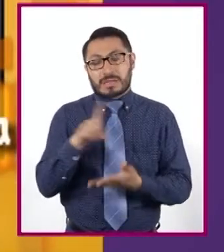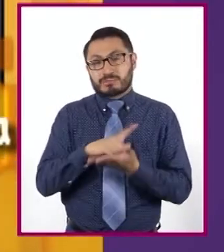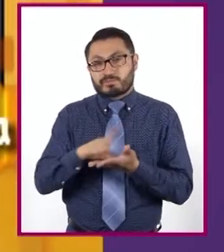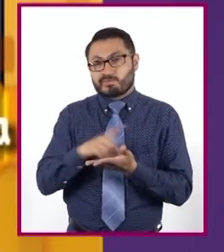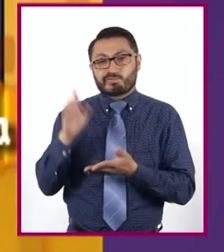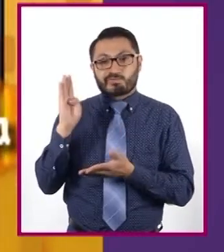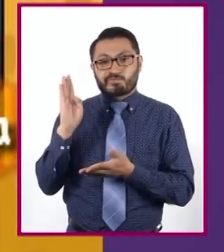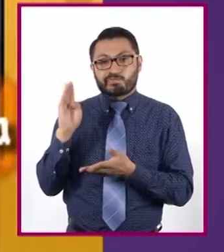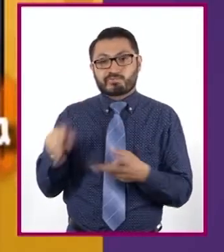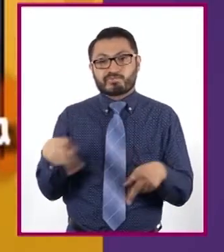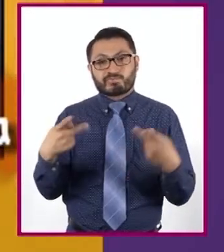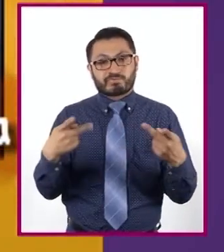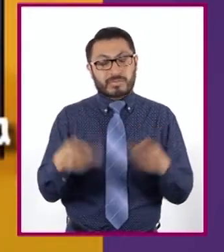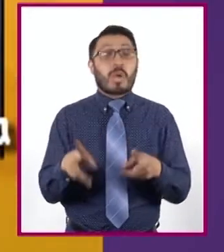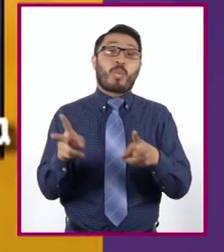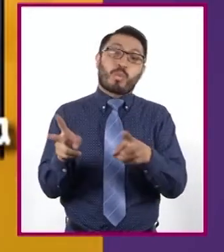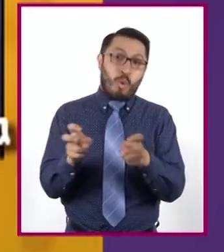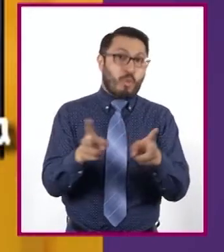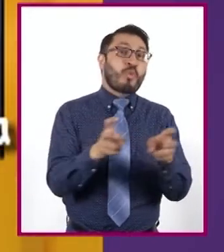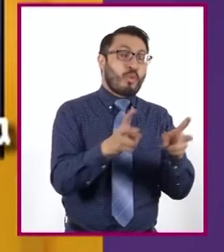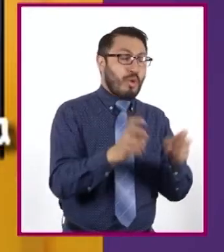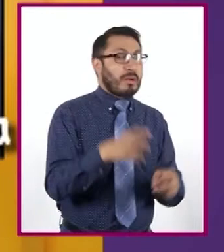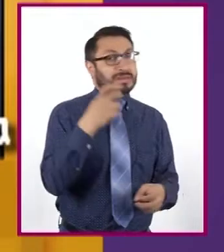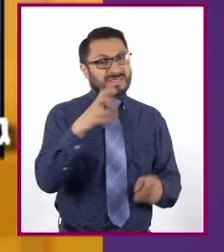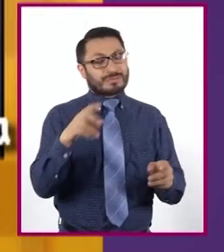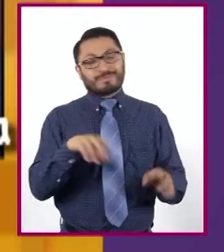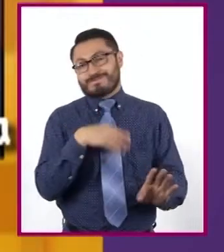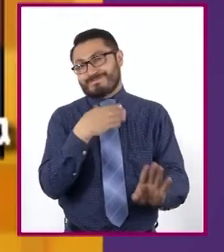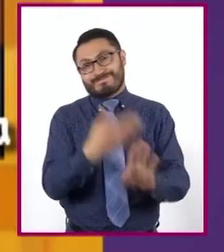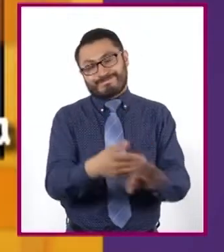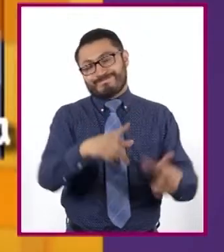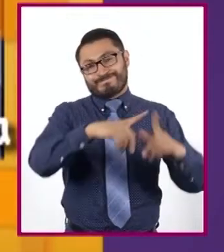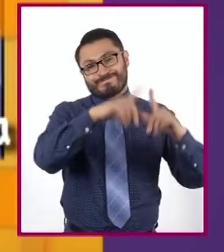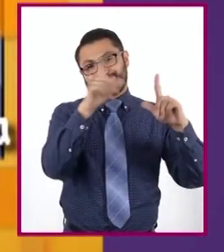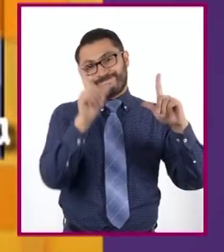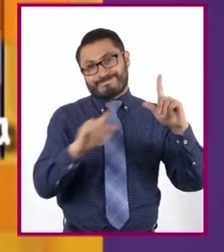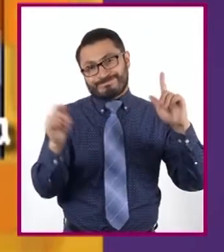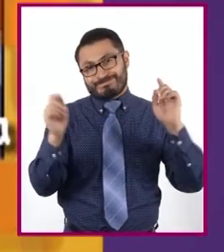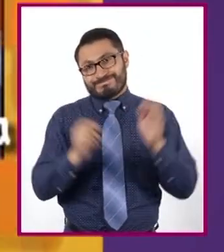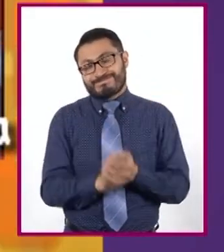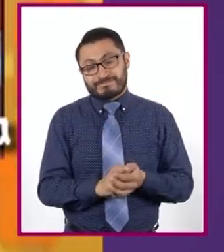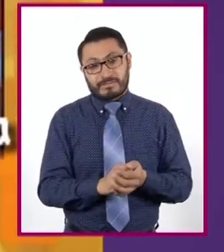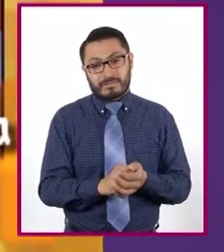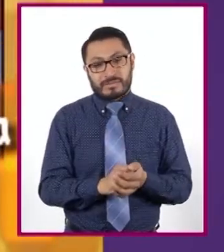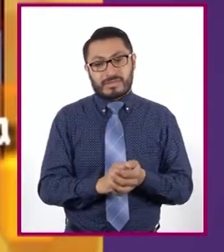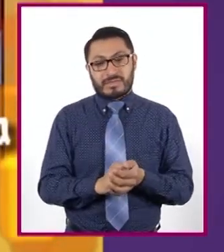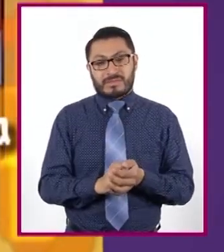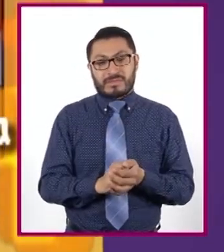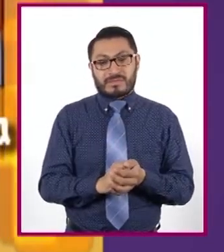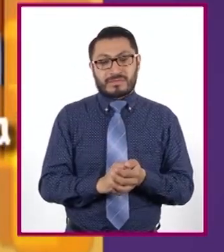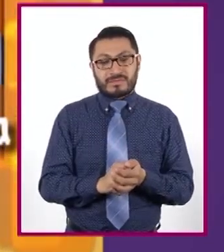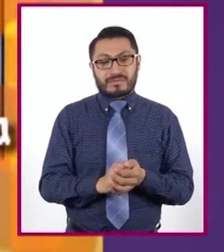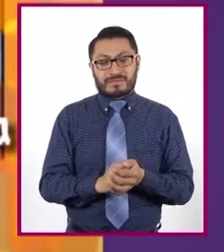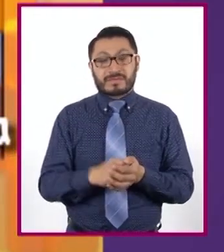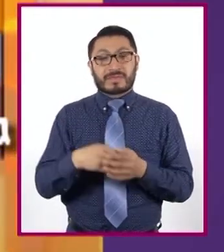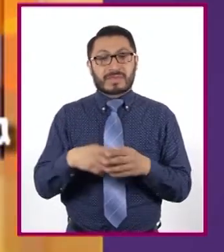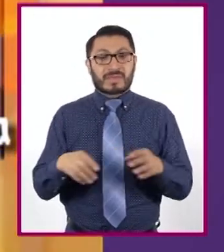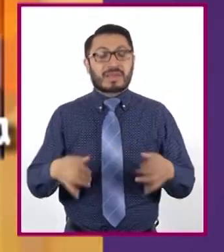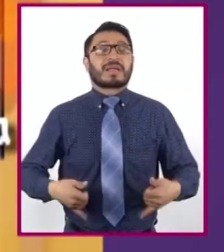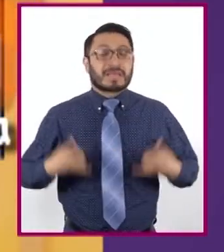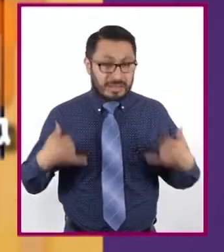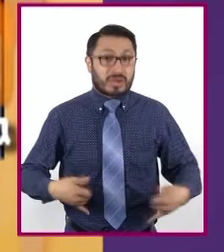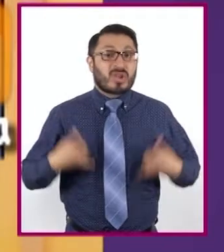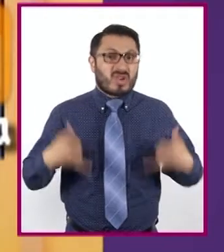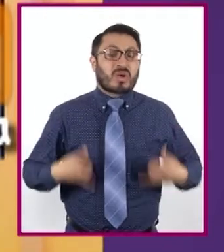por el robo y todo eso que mancha a México. Muchas veces ya no solamente se involucran los jóvenes y